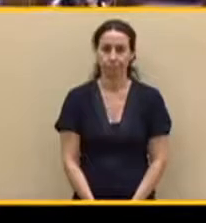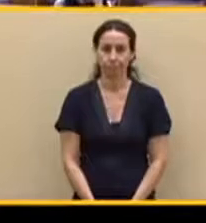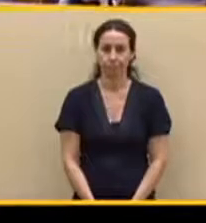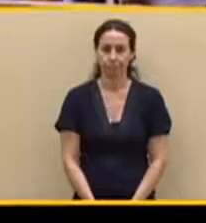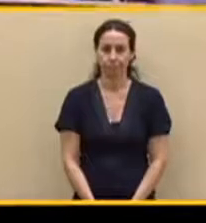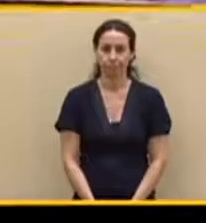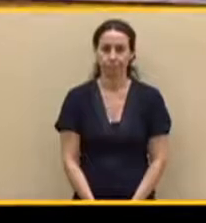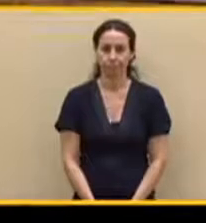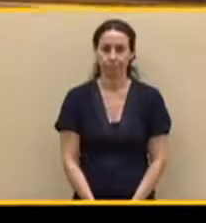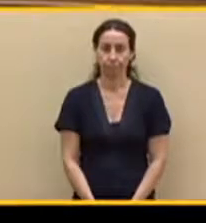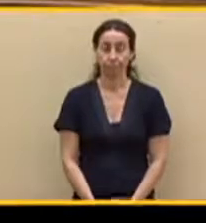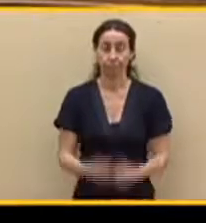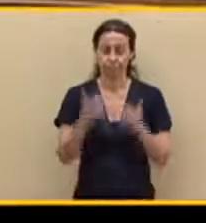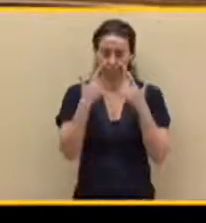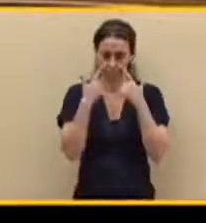Miren,